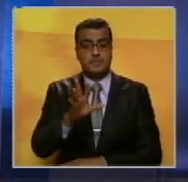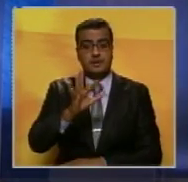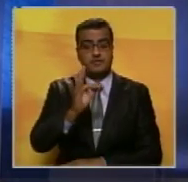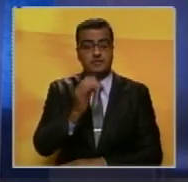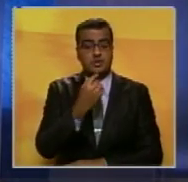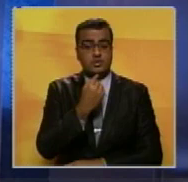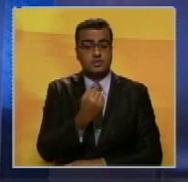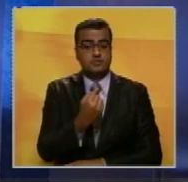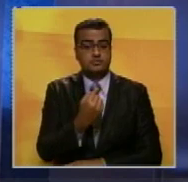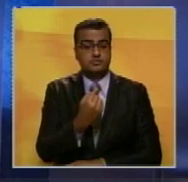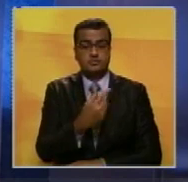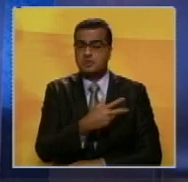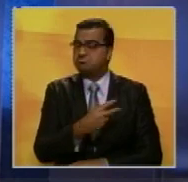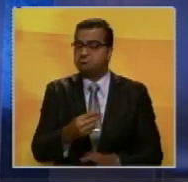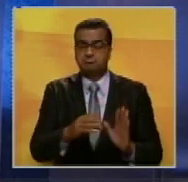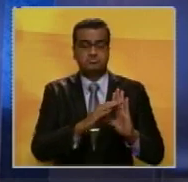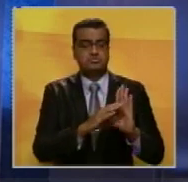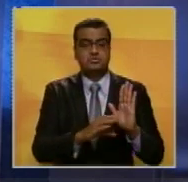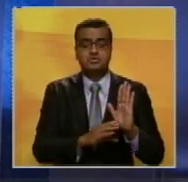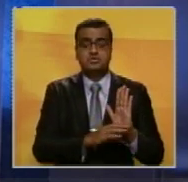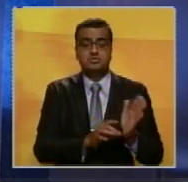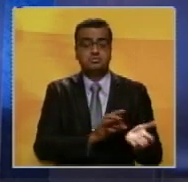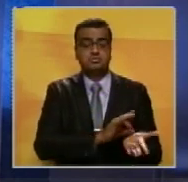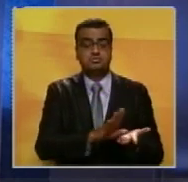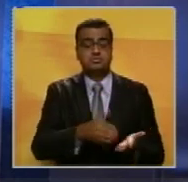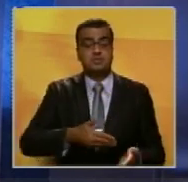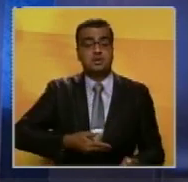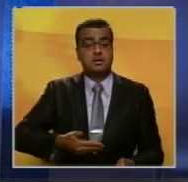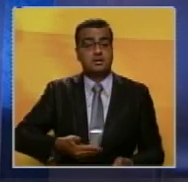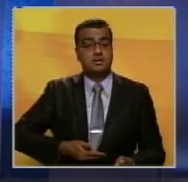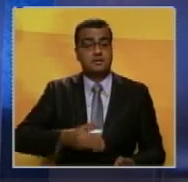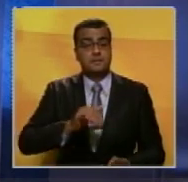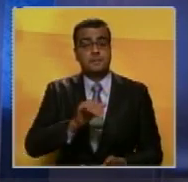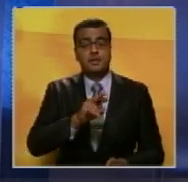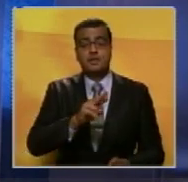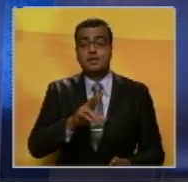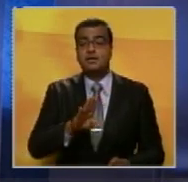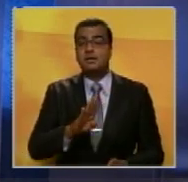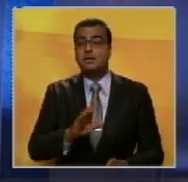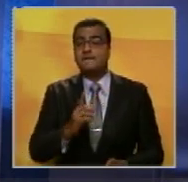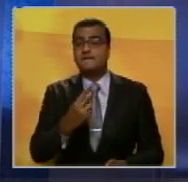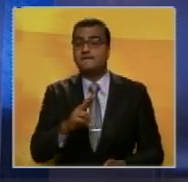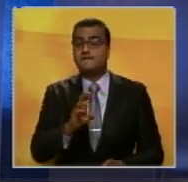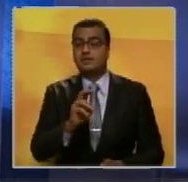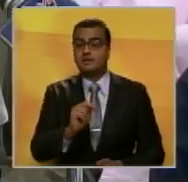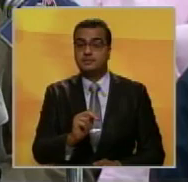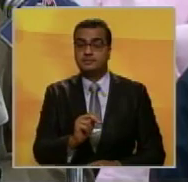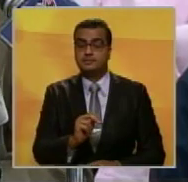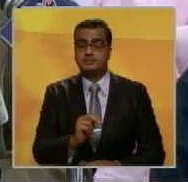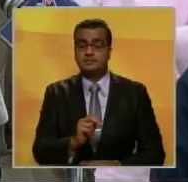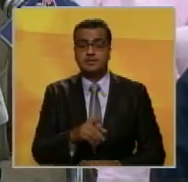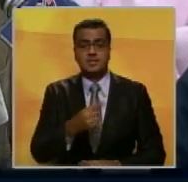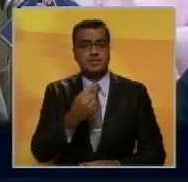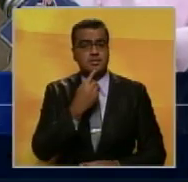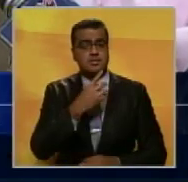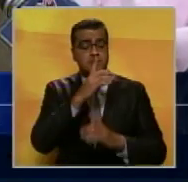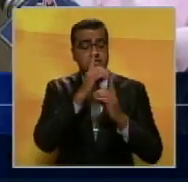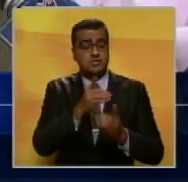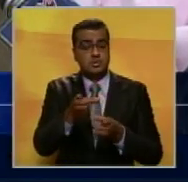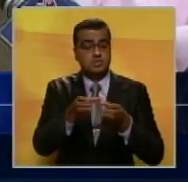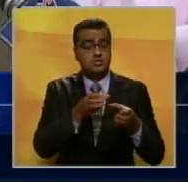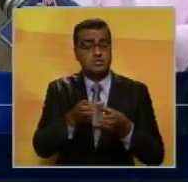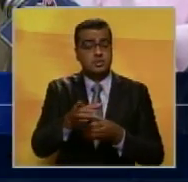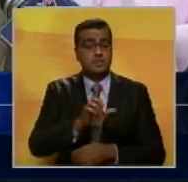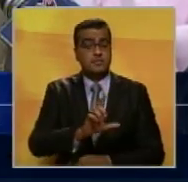Falcón, calificó de inconstitucional la destitución del alcalde del municipio Iribarren en Barquisimeto, Alfredo Ramos. Para Falcón, la decisión de los concejales